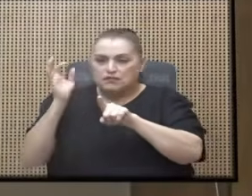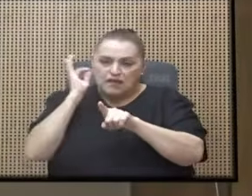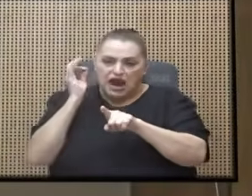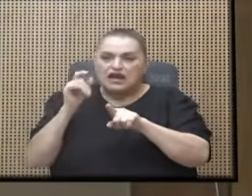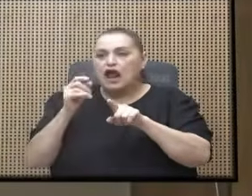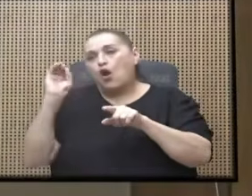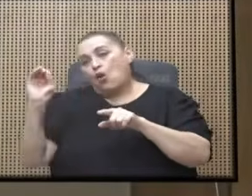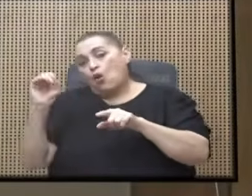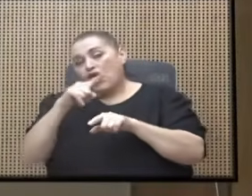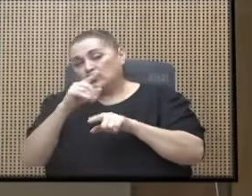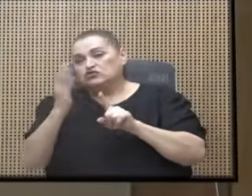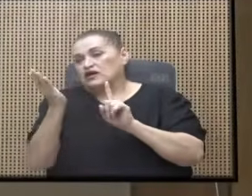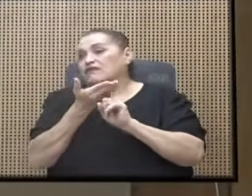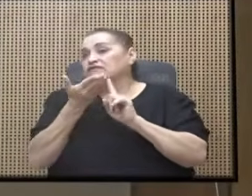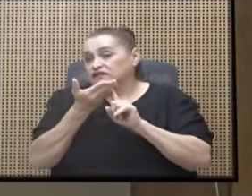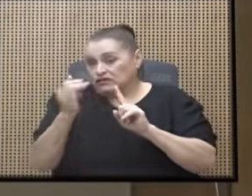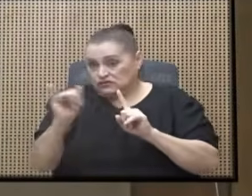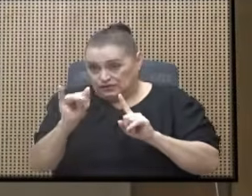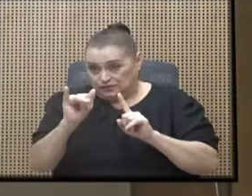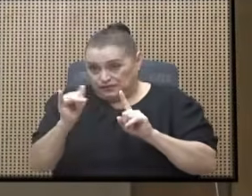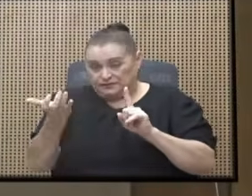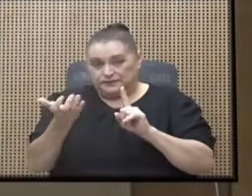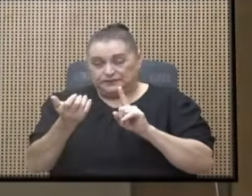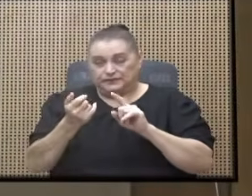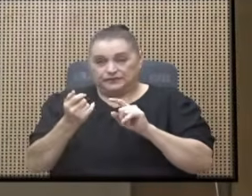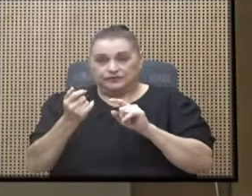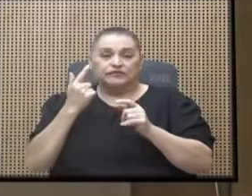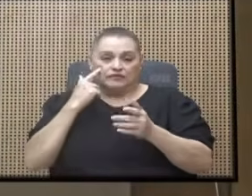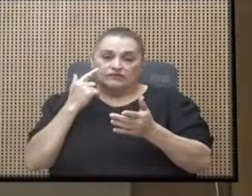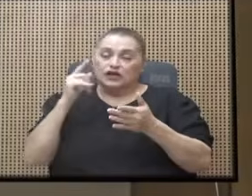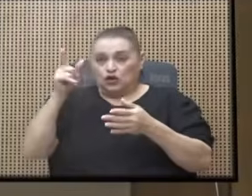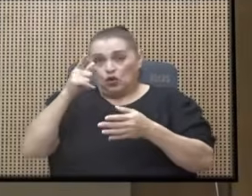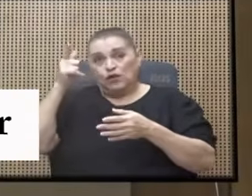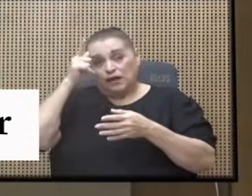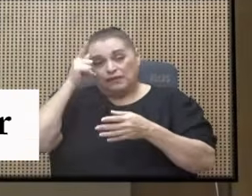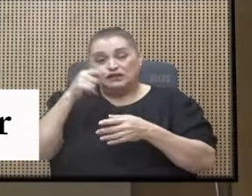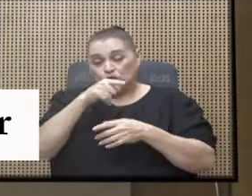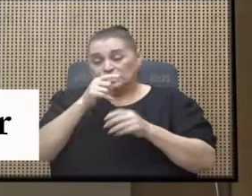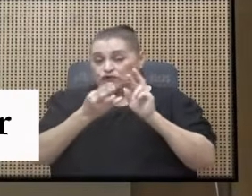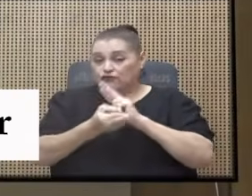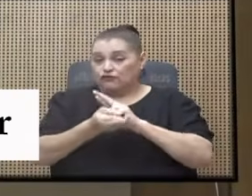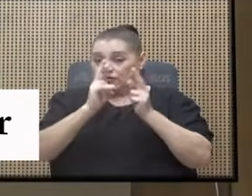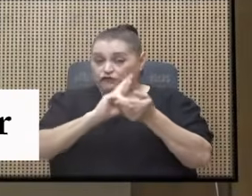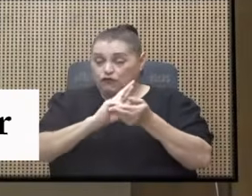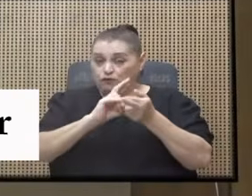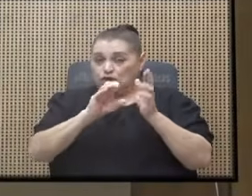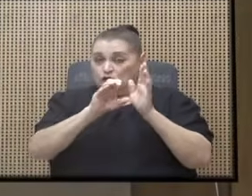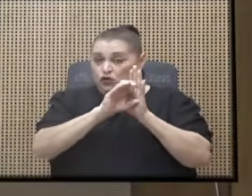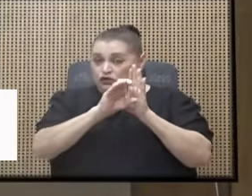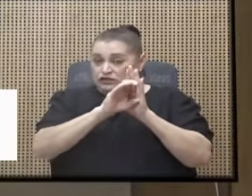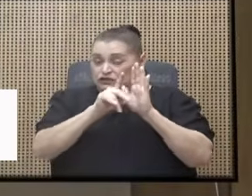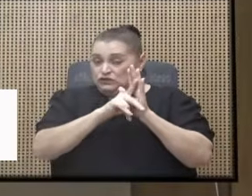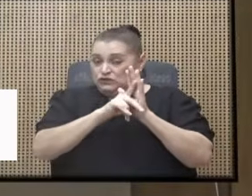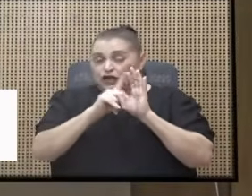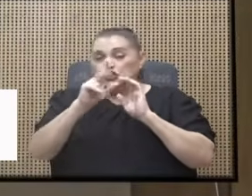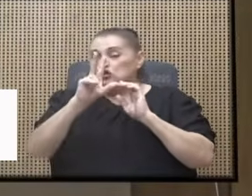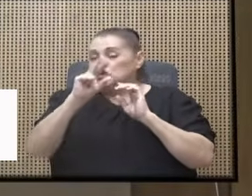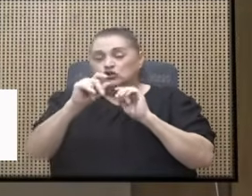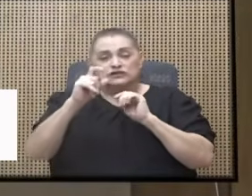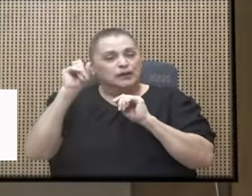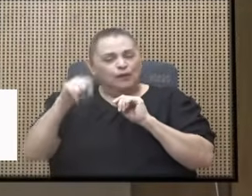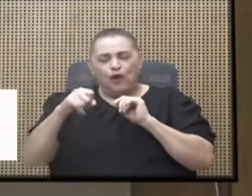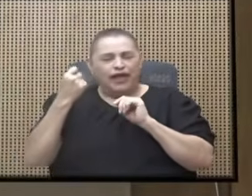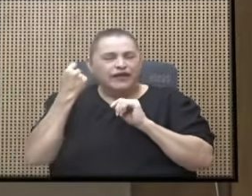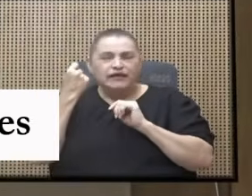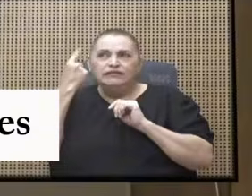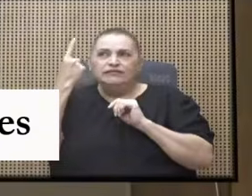víctimas? Evidentemente, creemos que esta reforma constitucional no se puede interpretar en contra de su espíritu,